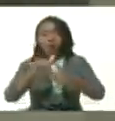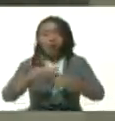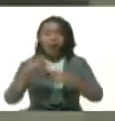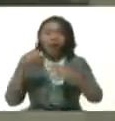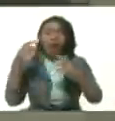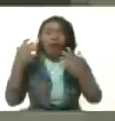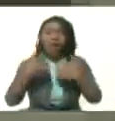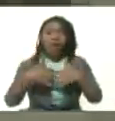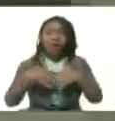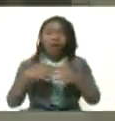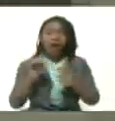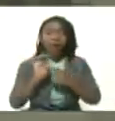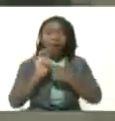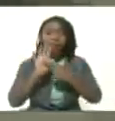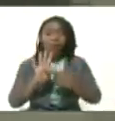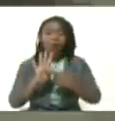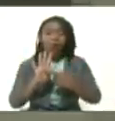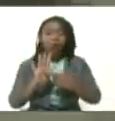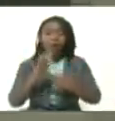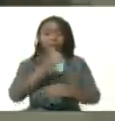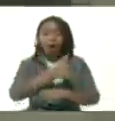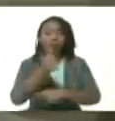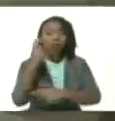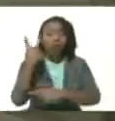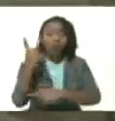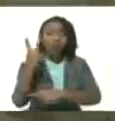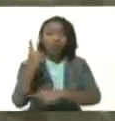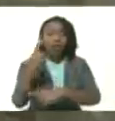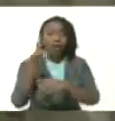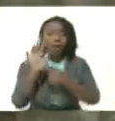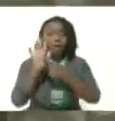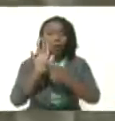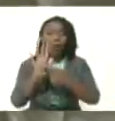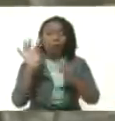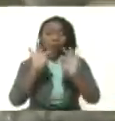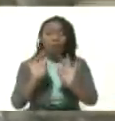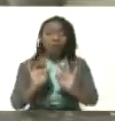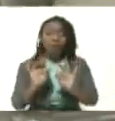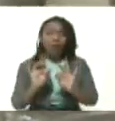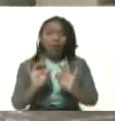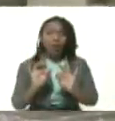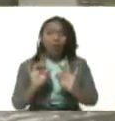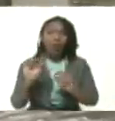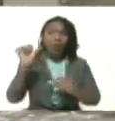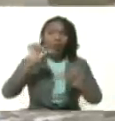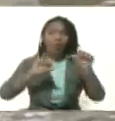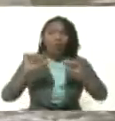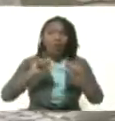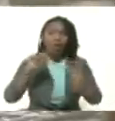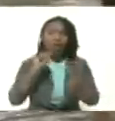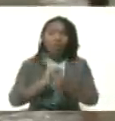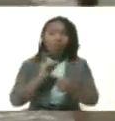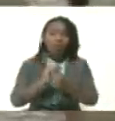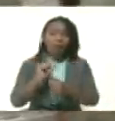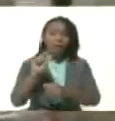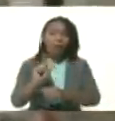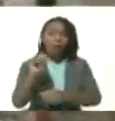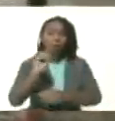bastante amplio. En cada una de sus presentaciones, sean formas sólidas, líquidas, semisólidas e